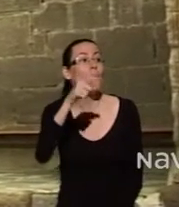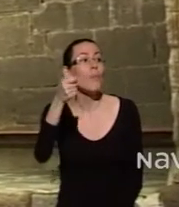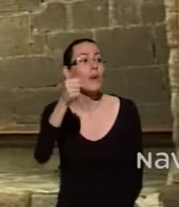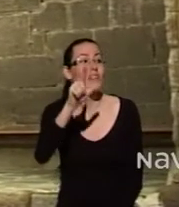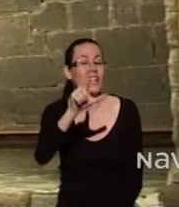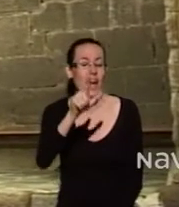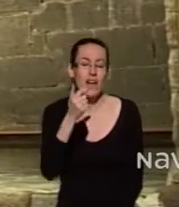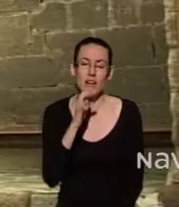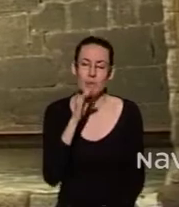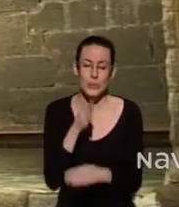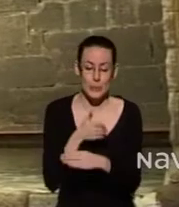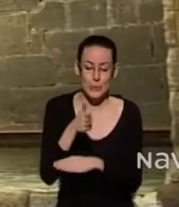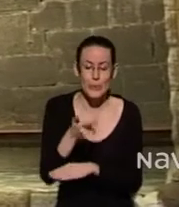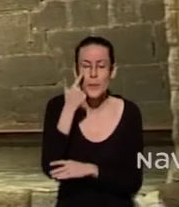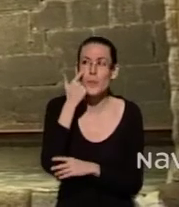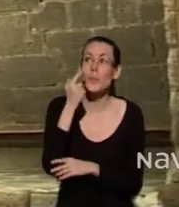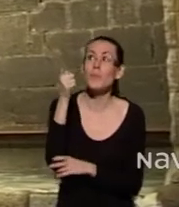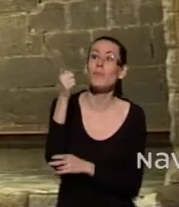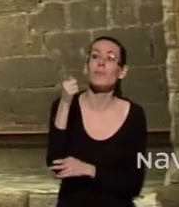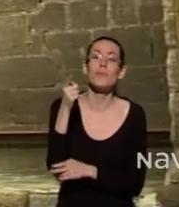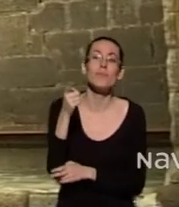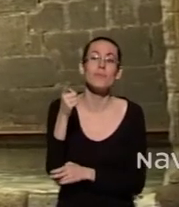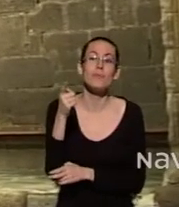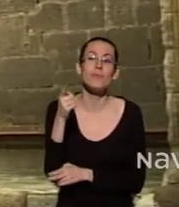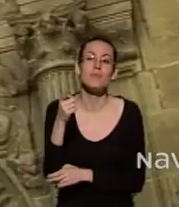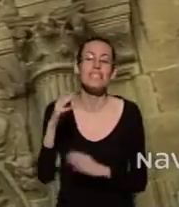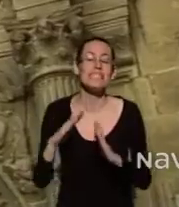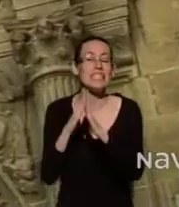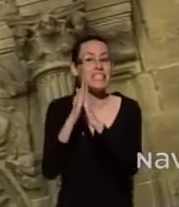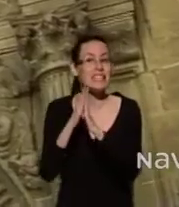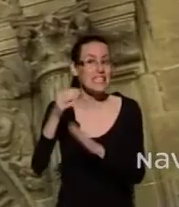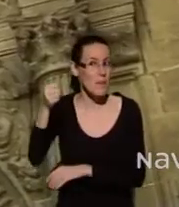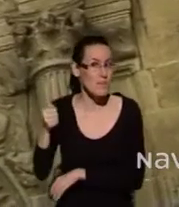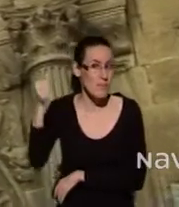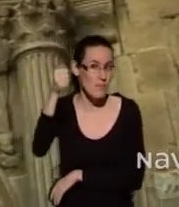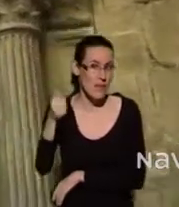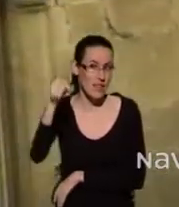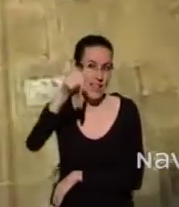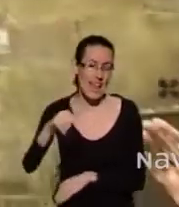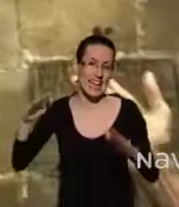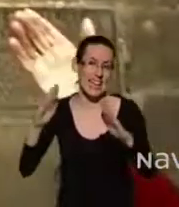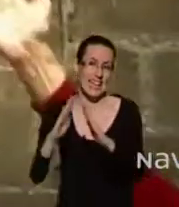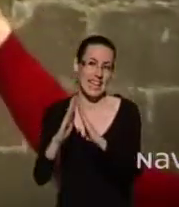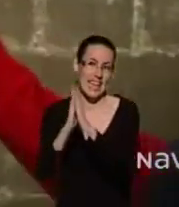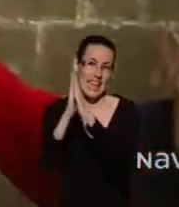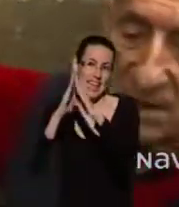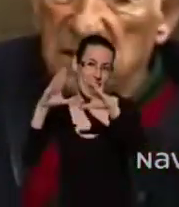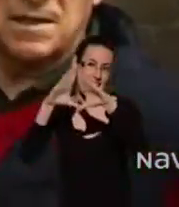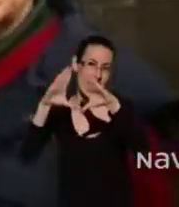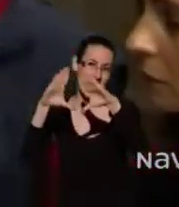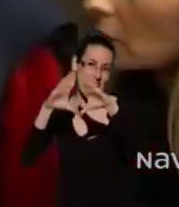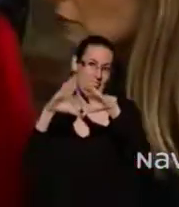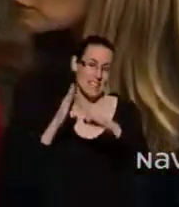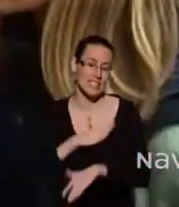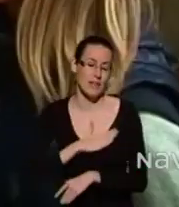interior de la iglesia. Y ahí tenéis a San Pedro, en piedra, que es el patrón de la iglesia. O sea, que aquí habrá muchos Pedros. Pues sí. Sí, ahí